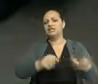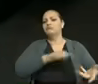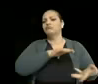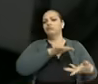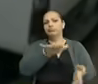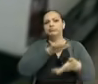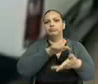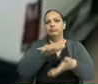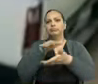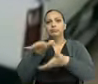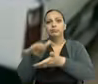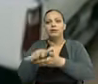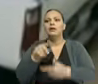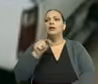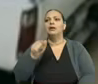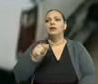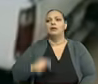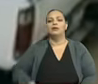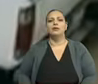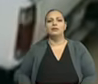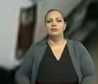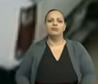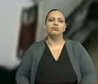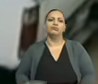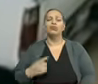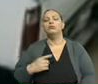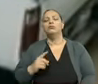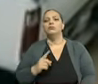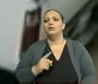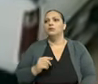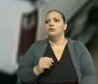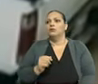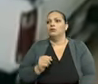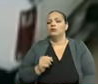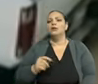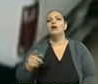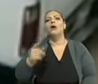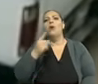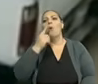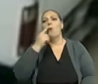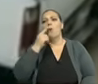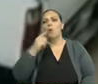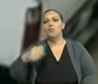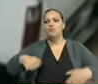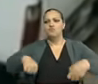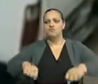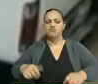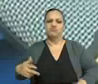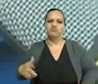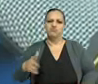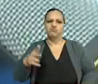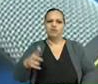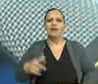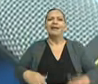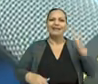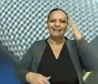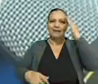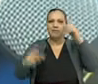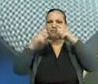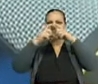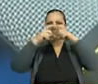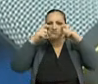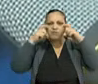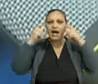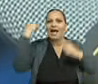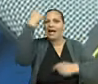de lácteos que no pudo meterse al local para desvalijarlo. Ahora incluso el tema de las mascarillas, eso les ayuda bastante a ellos porque con